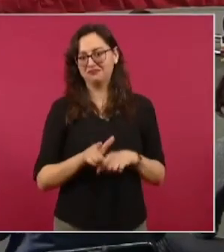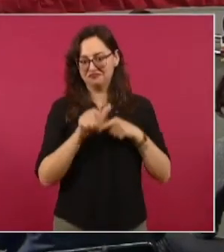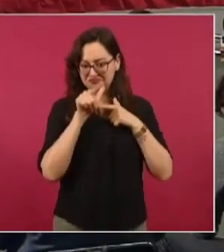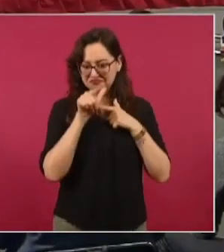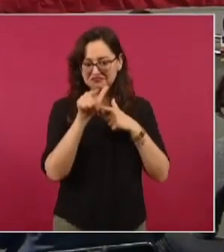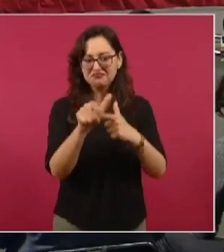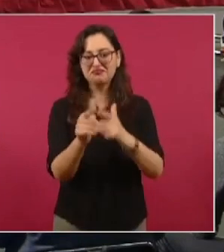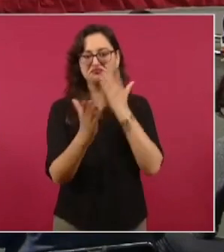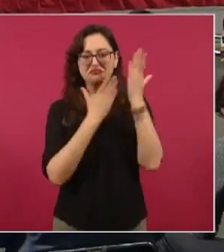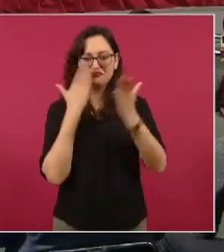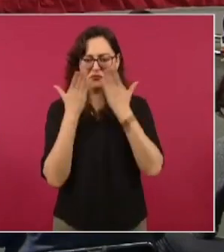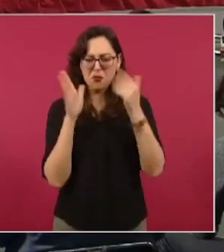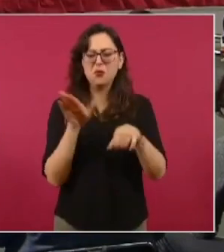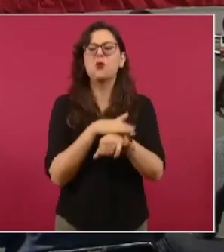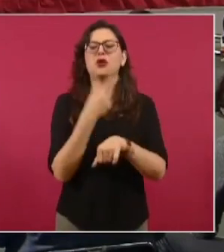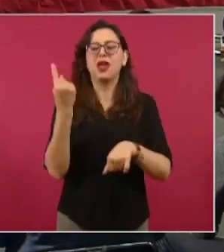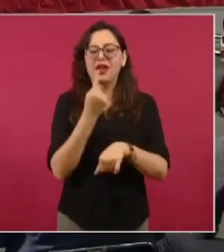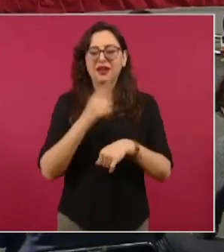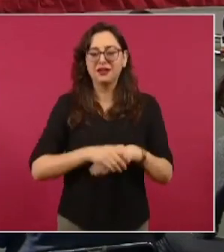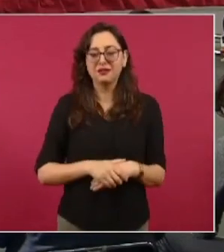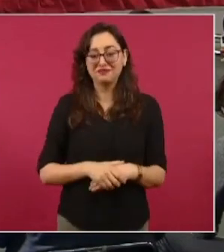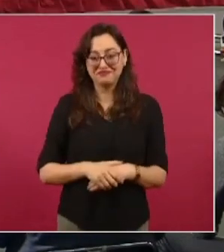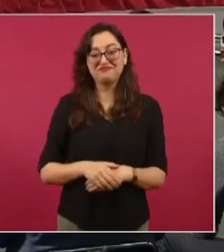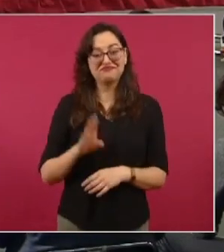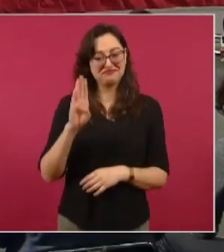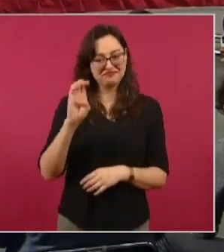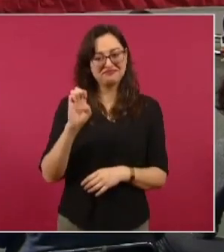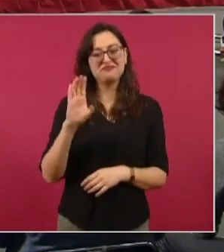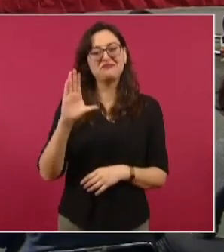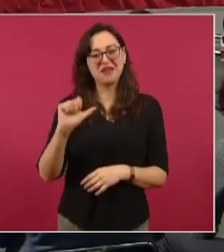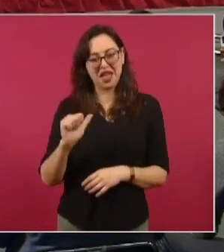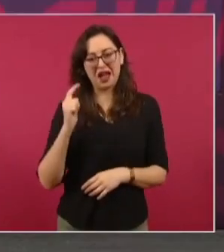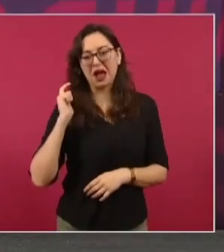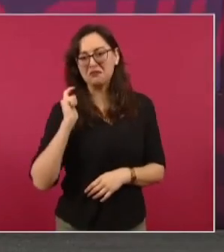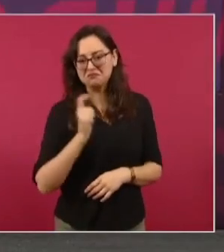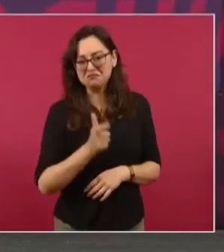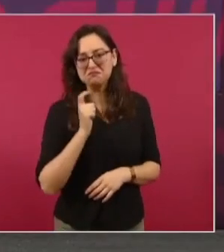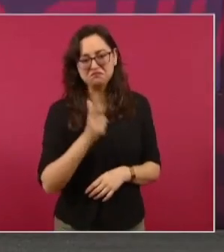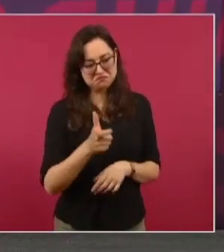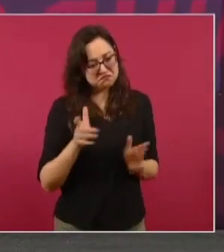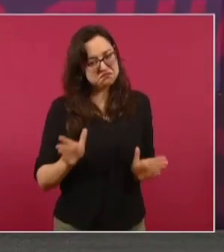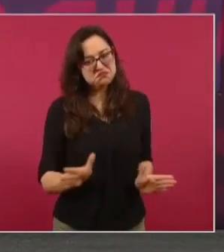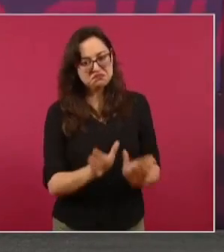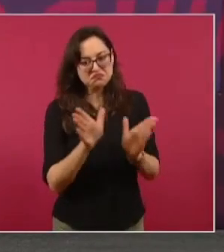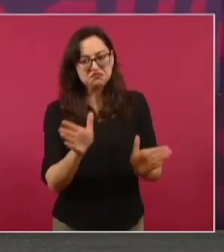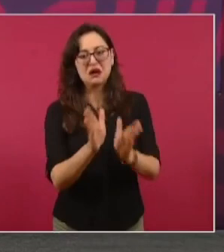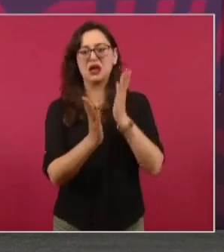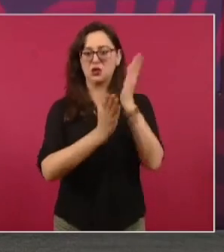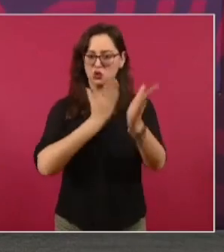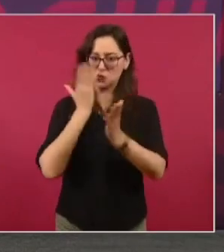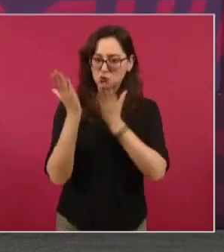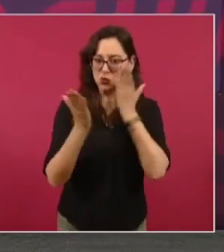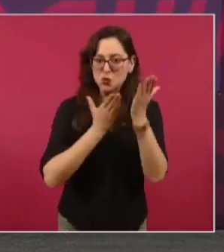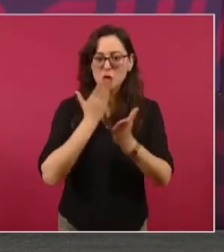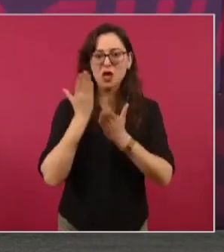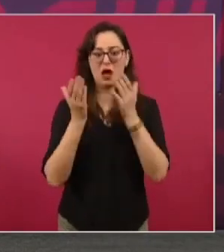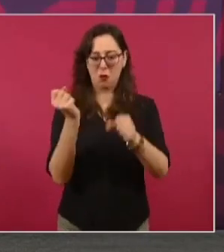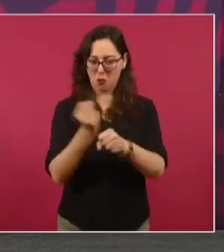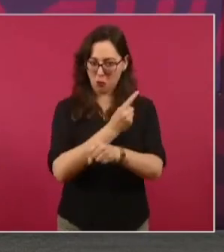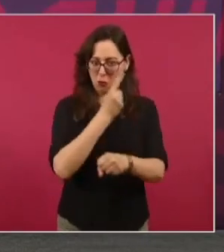cuatro millones quinientos mil y estamos entregando en total